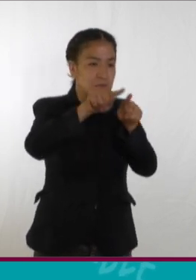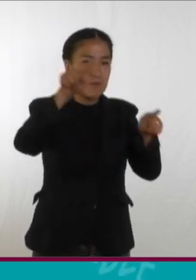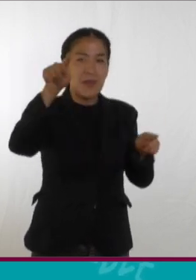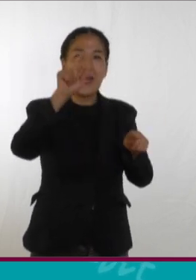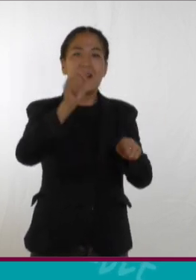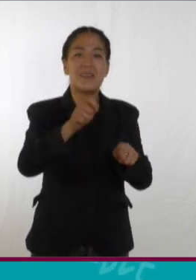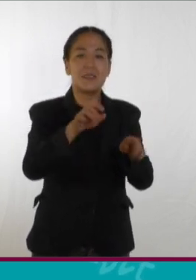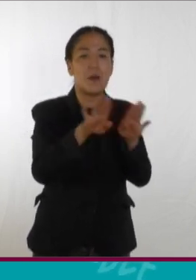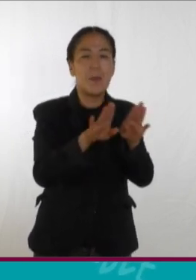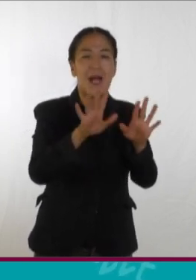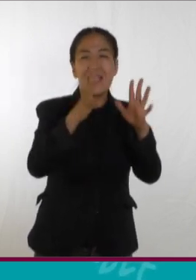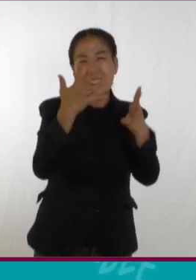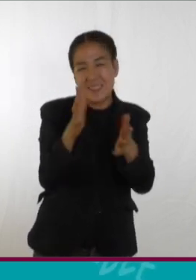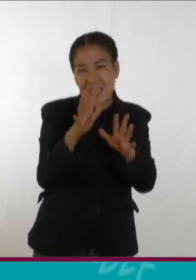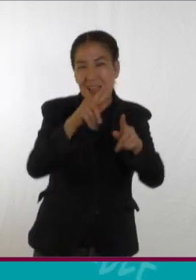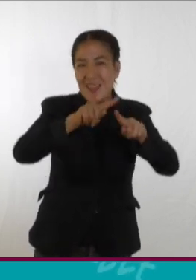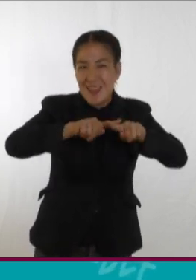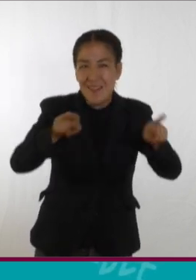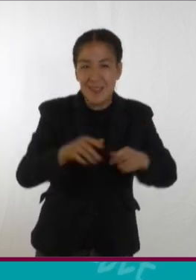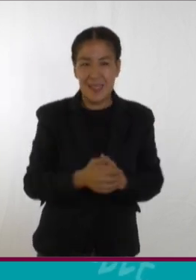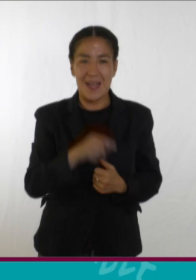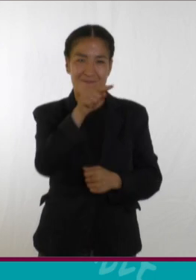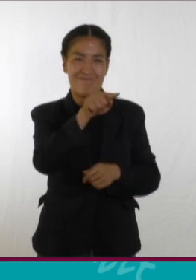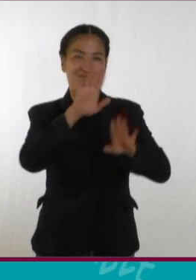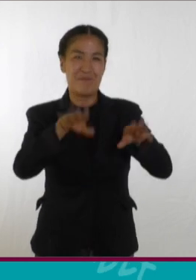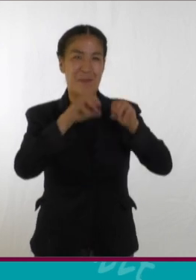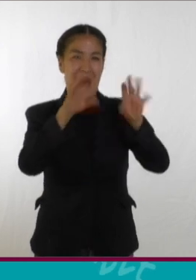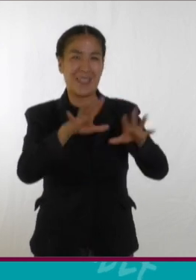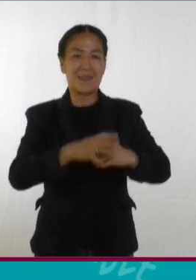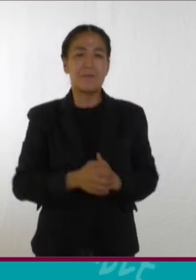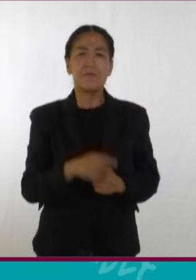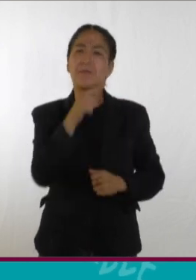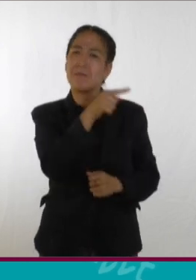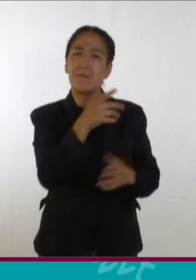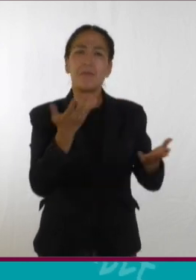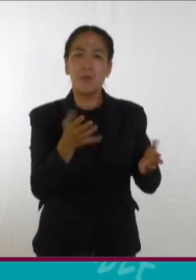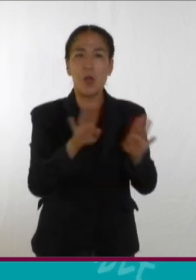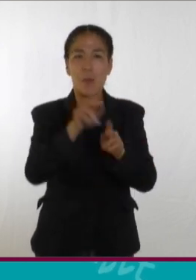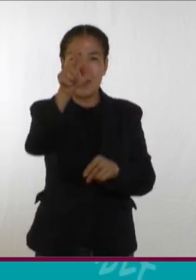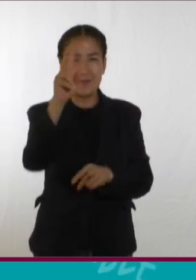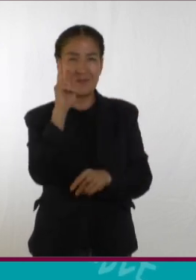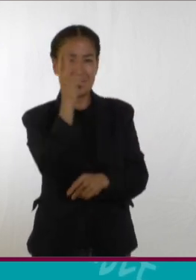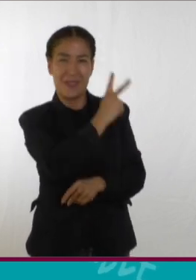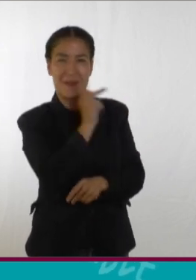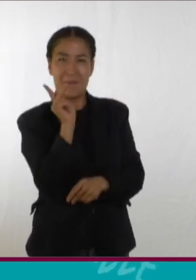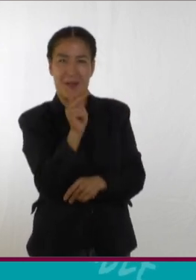recta, sino 2 pendientes ligeramente distintas. Aquí está la magia,